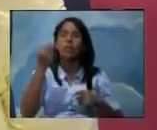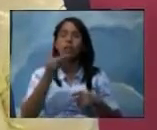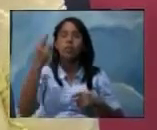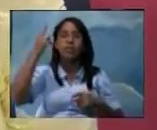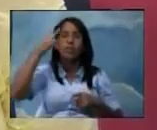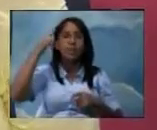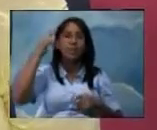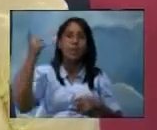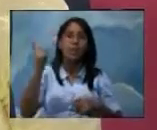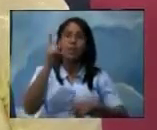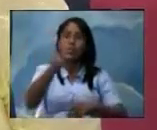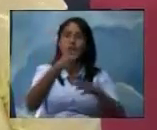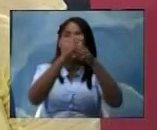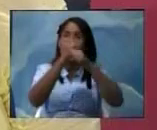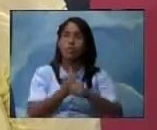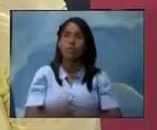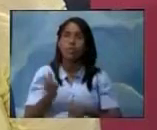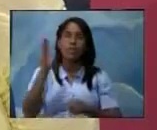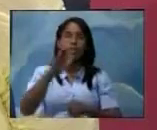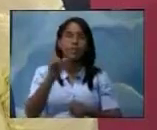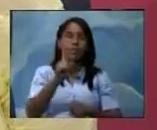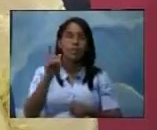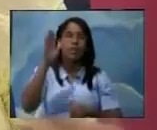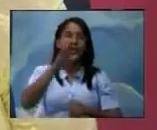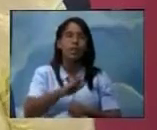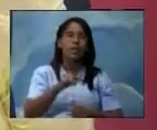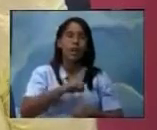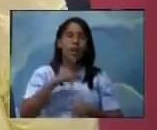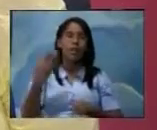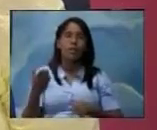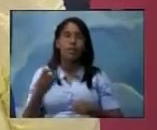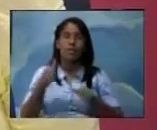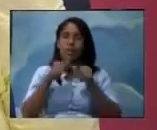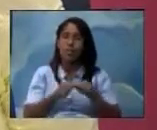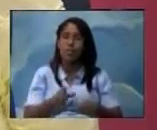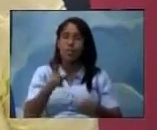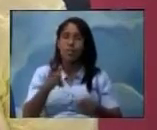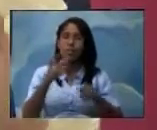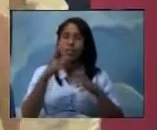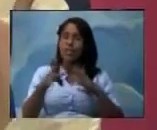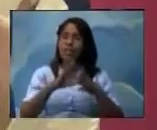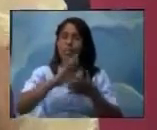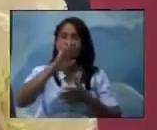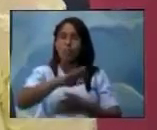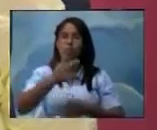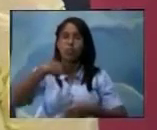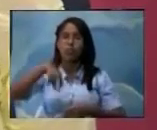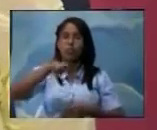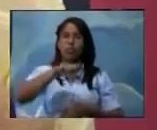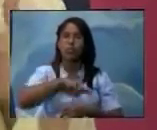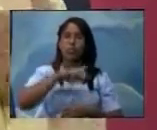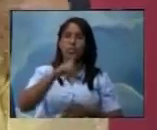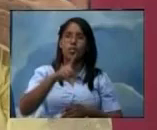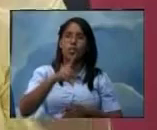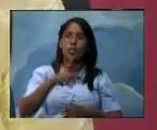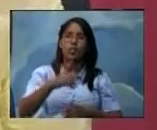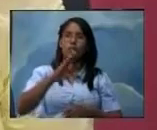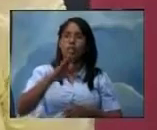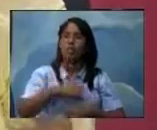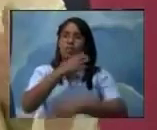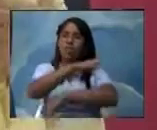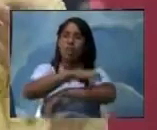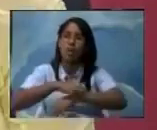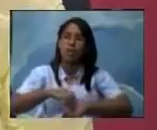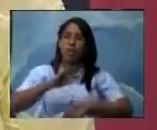Daniel sabía que su confianza no estaba en lo que perece. Y lo que perece somos nosotros. Pueden ser